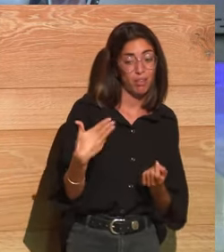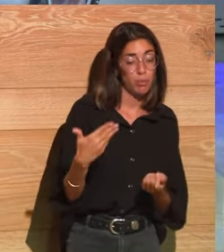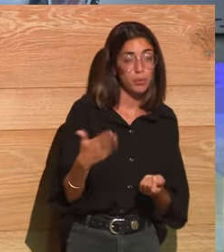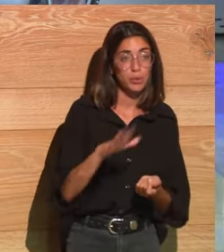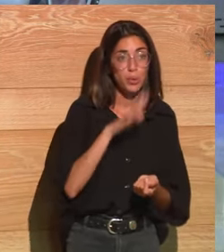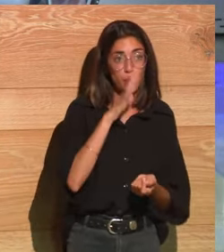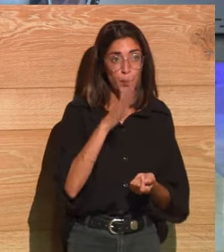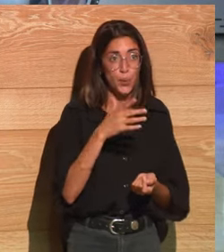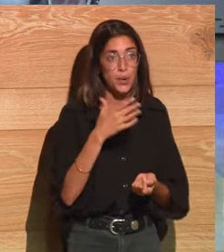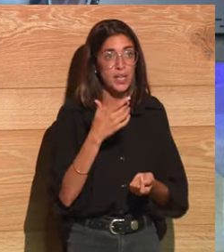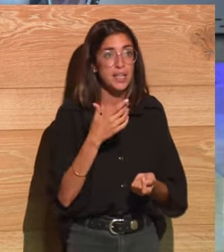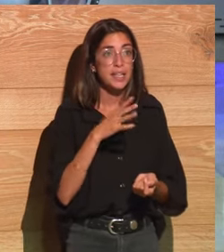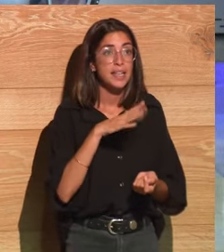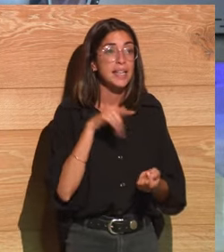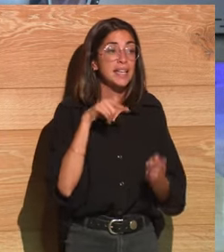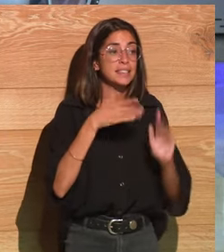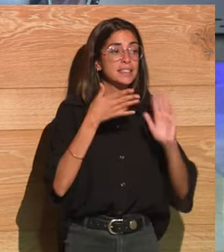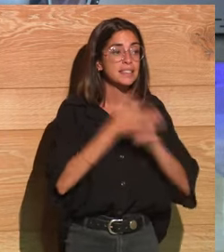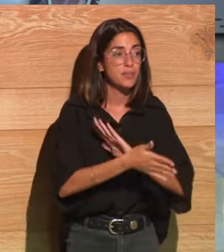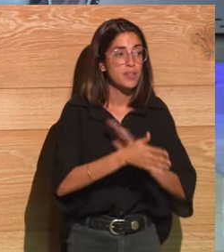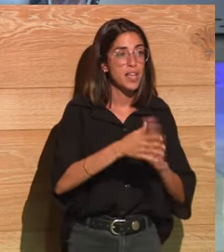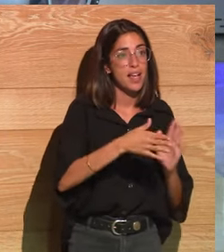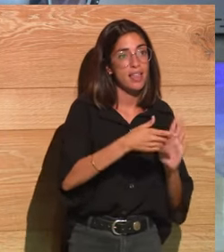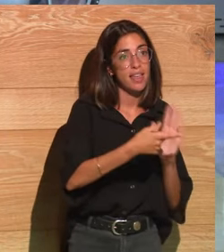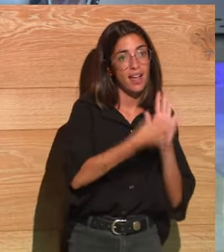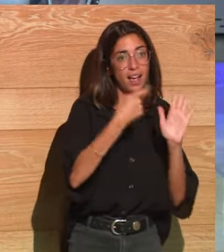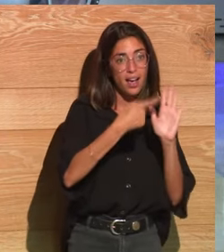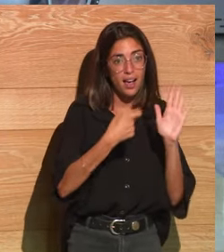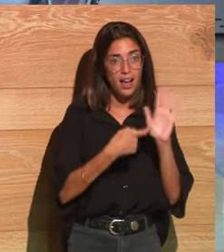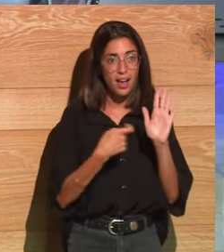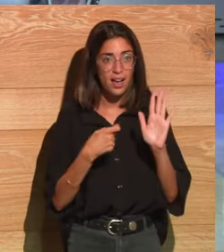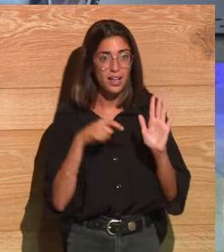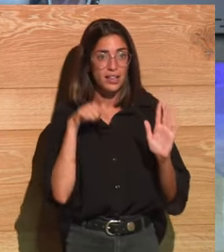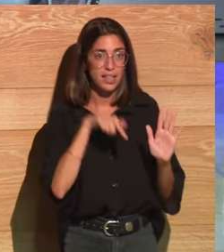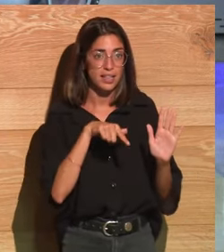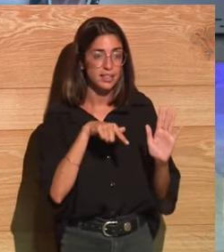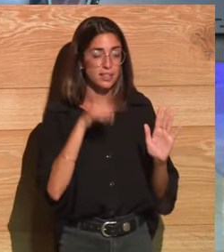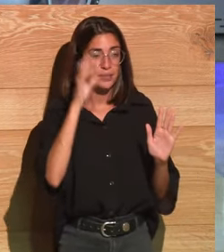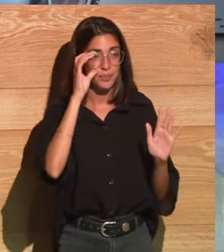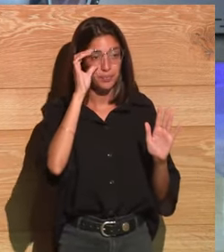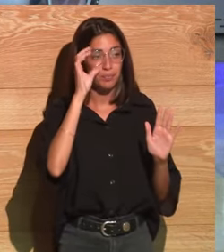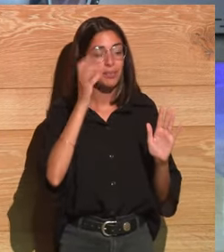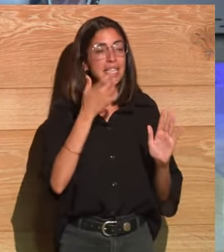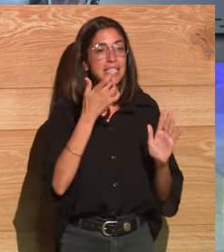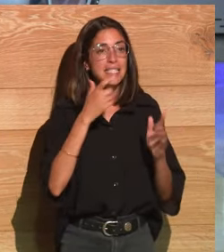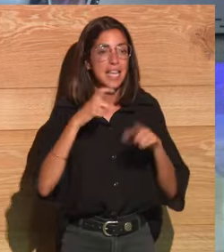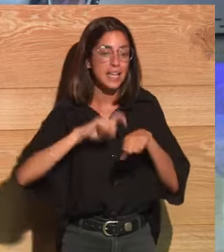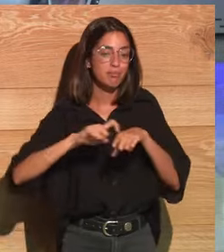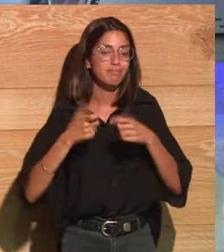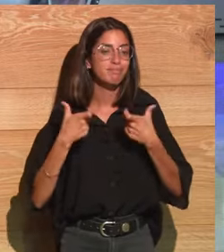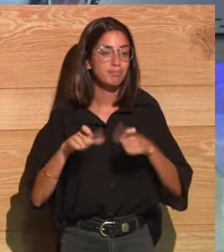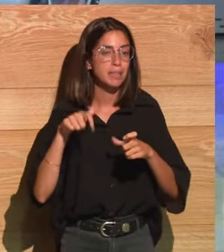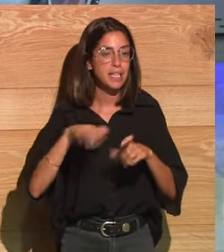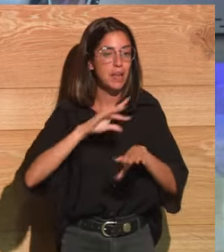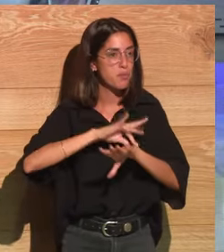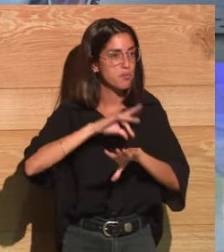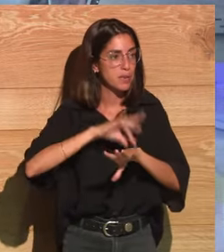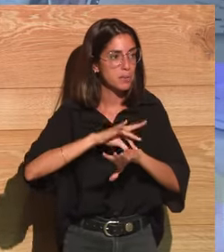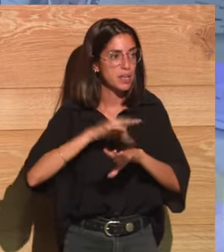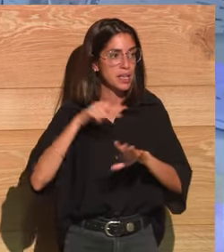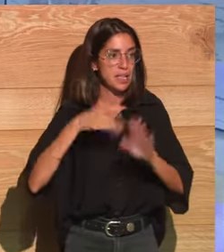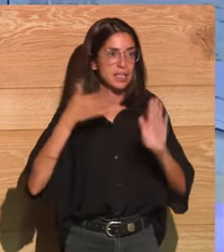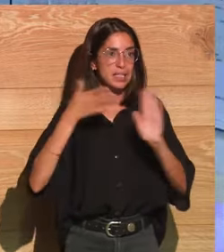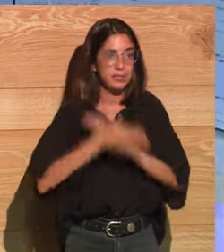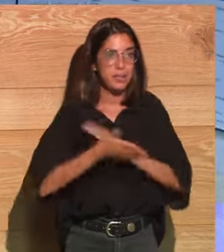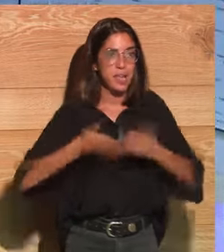eliminar aquellos defectos que realmente tengan un impacto sobre la reproducción de esa especie, porque si esa especie tiene una enfermedad que hace que se mueran los